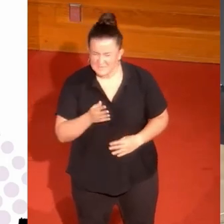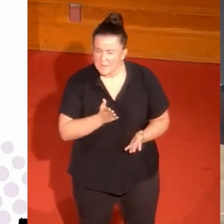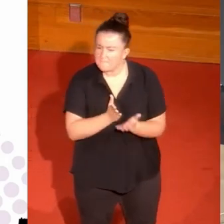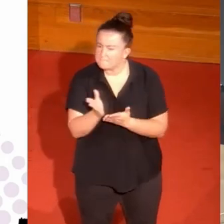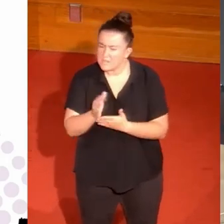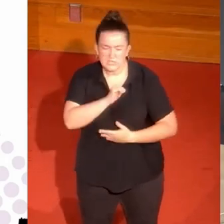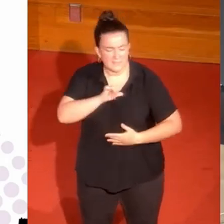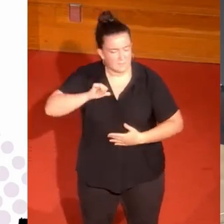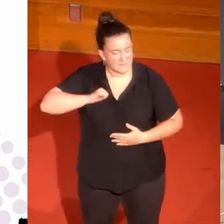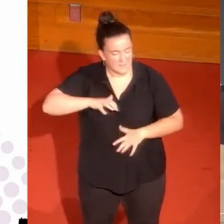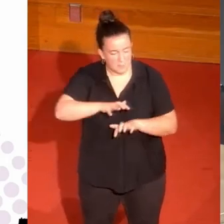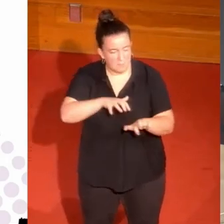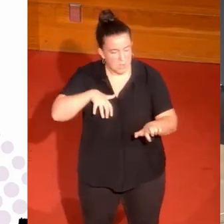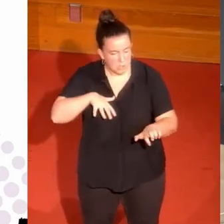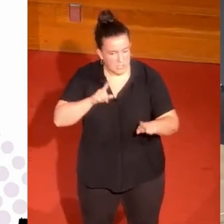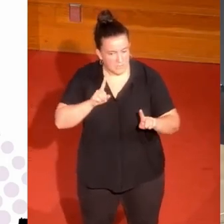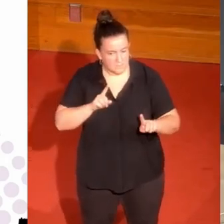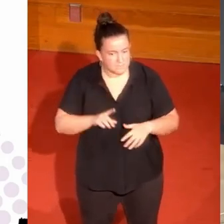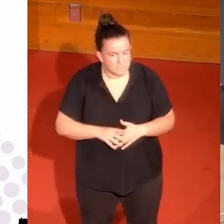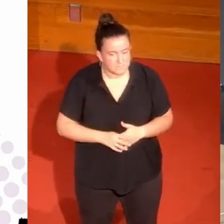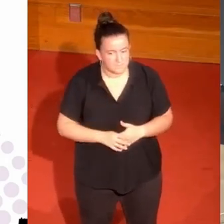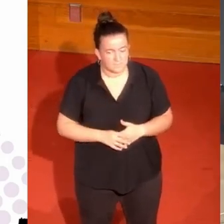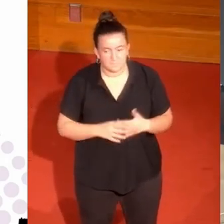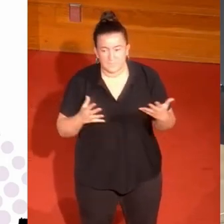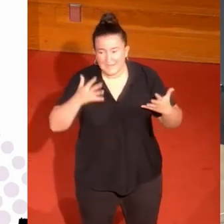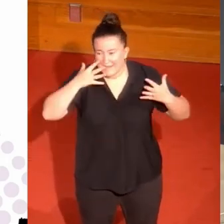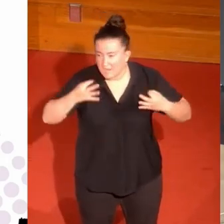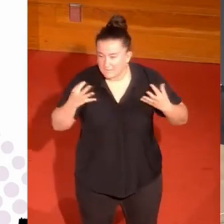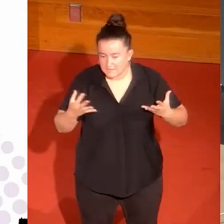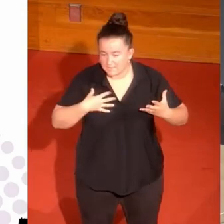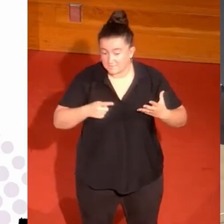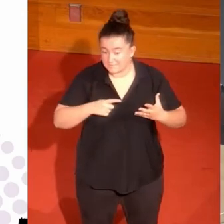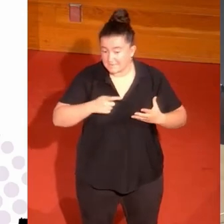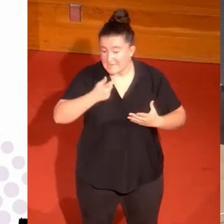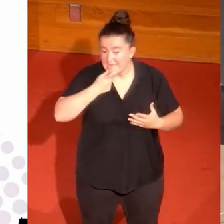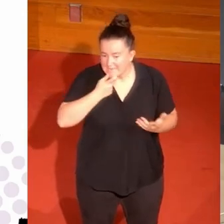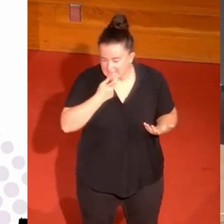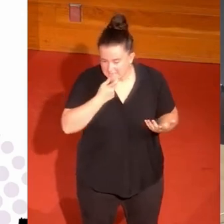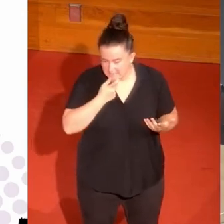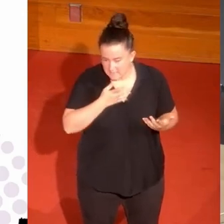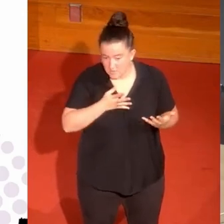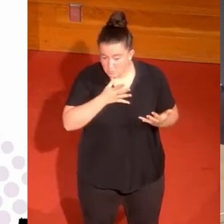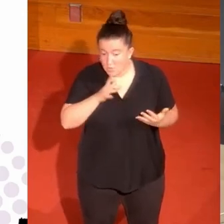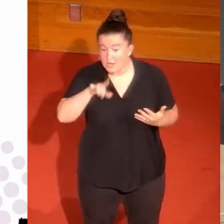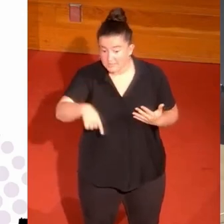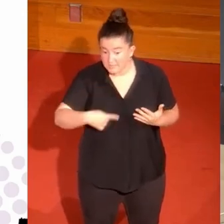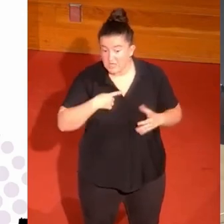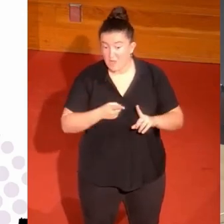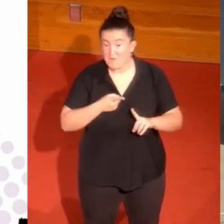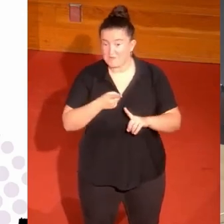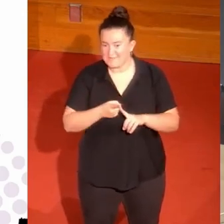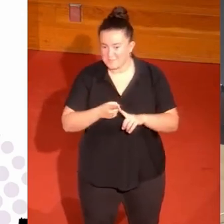independientes en estos países eh Son son están en inglés porque se hacen También de cara para